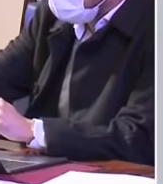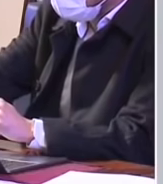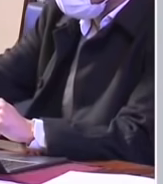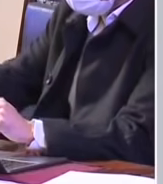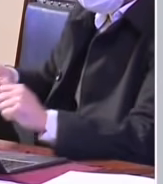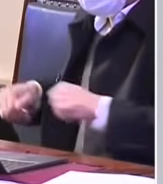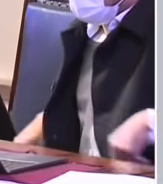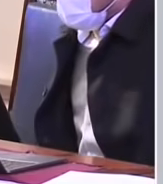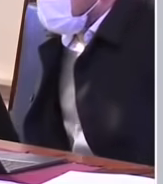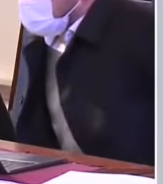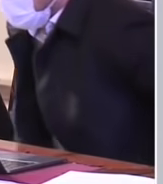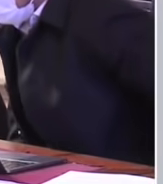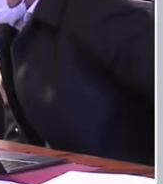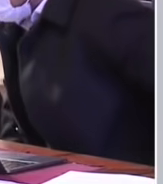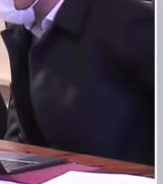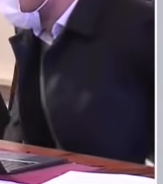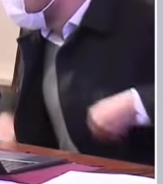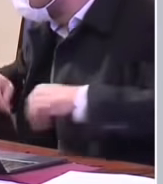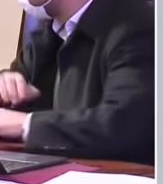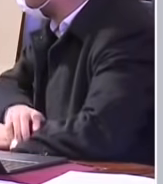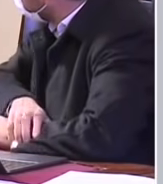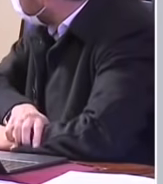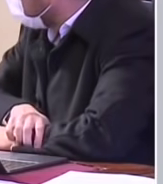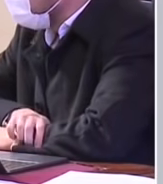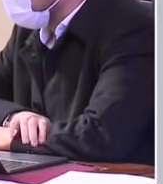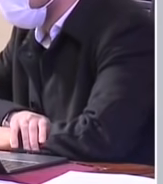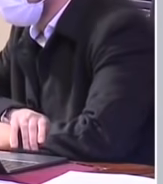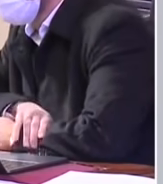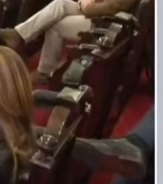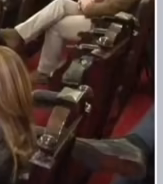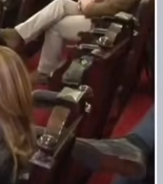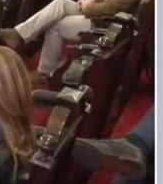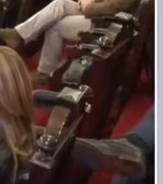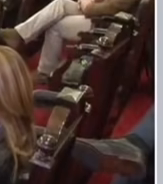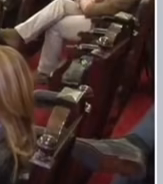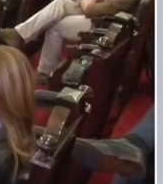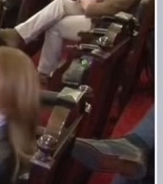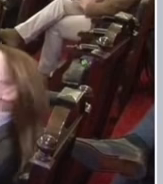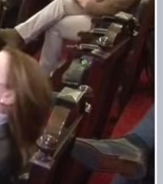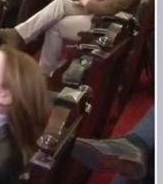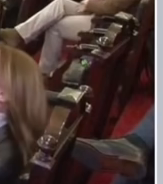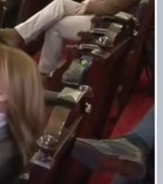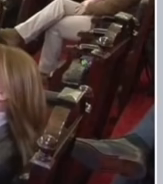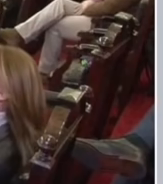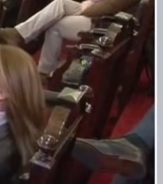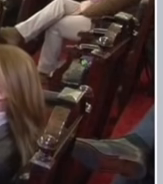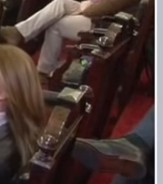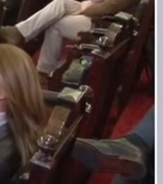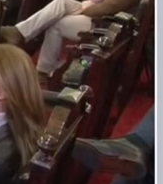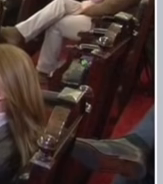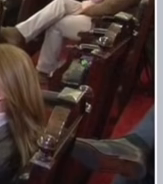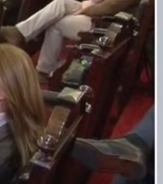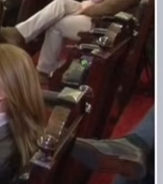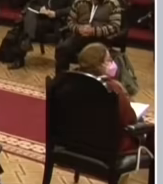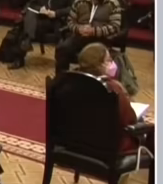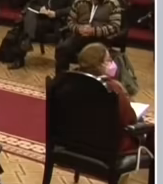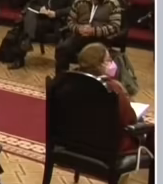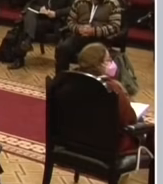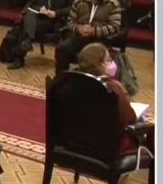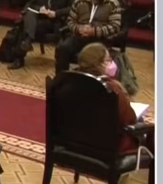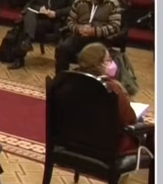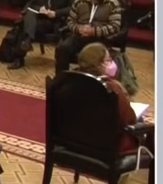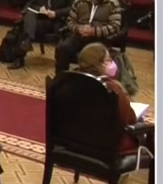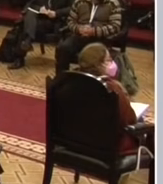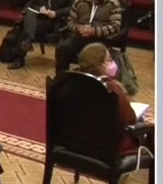Bueno, realmente es sorprendente lo que estamos observando. Estamos ya a 4 días de instalada la